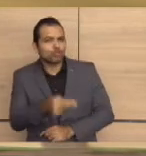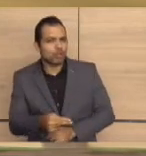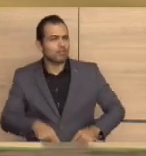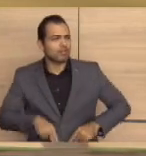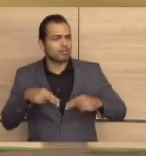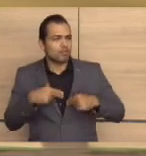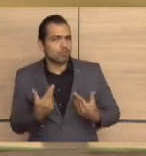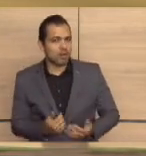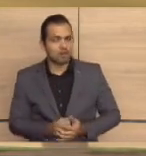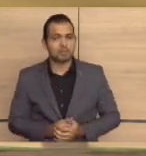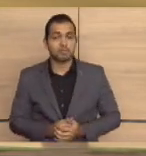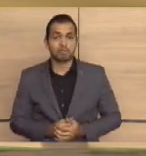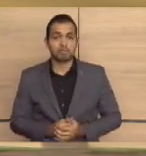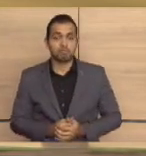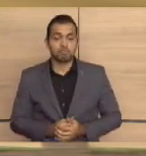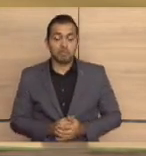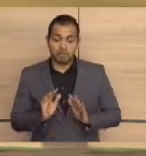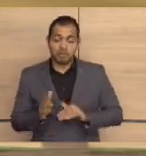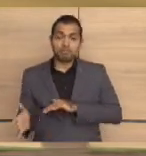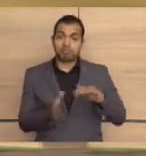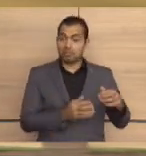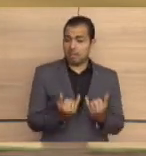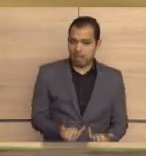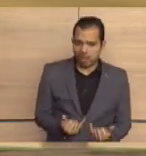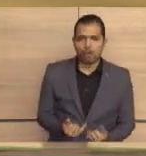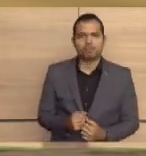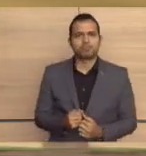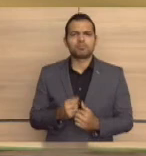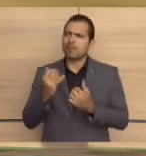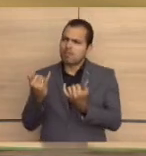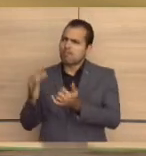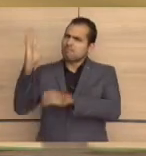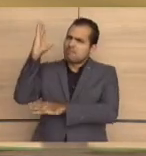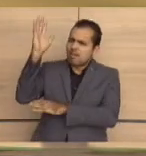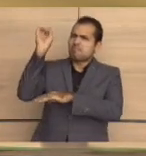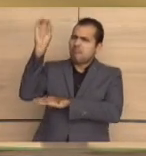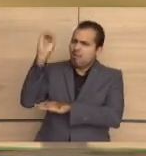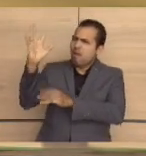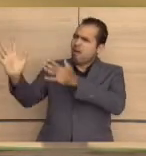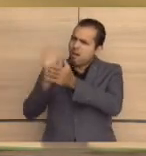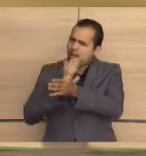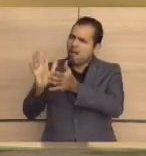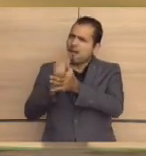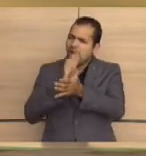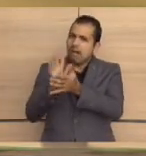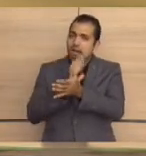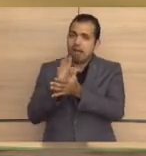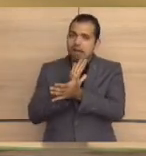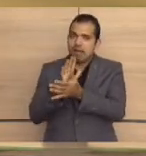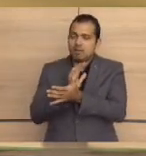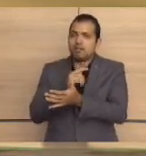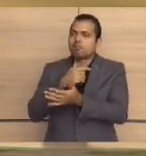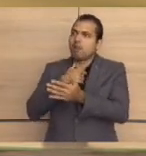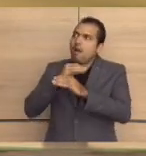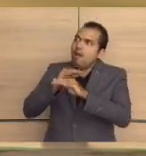más interrogantes, estoy más confundida cada vez con cuando en los encuentros veo tanto